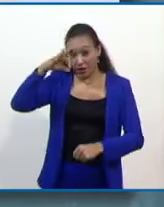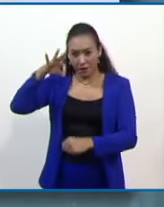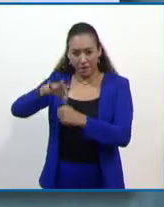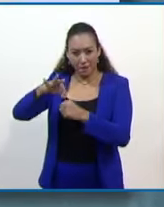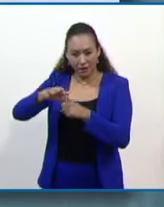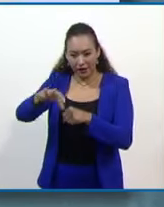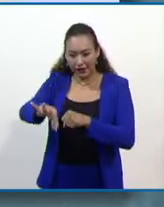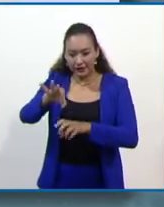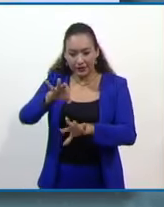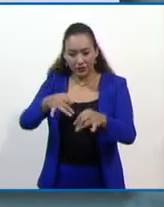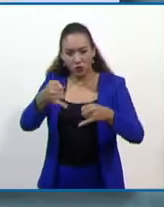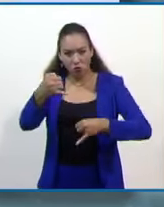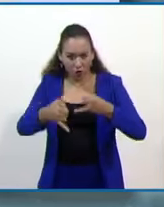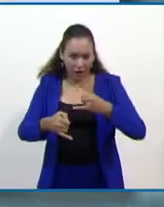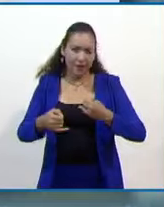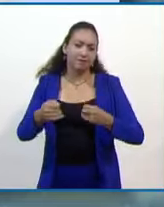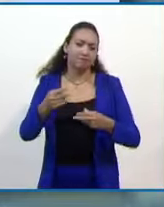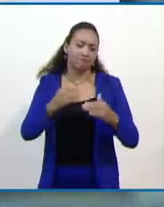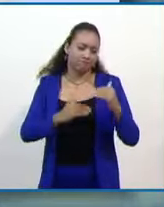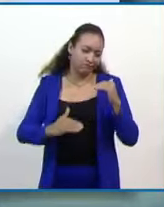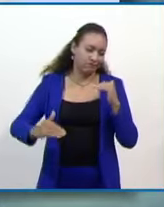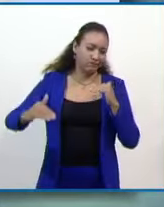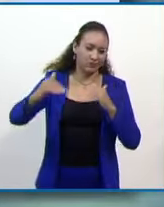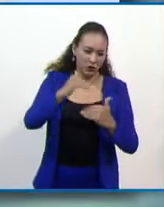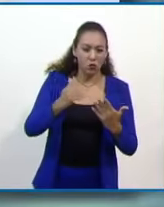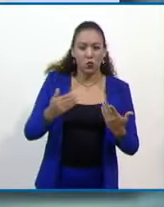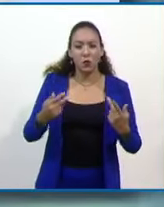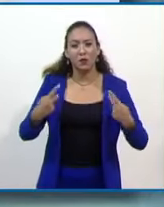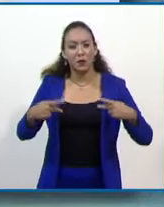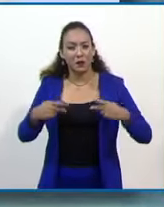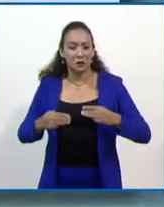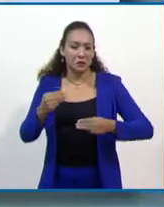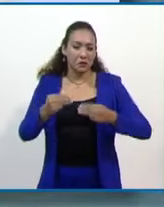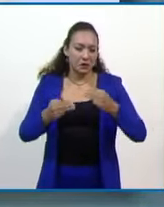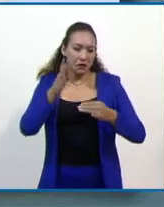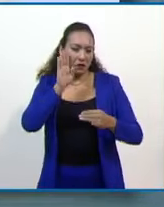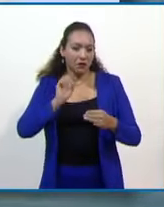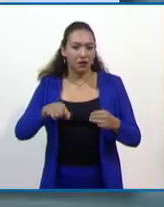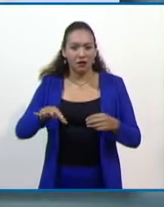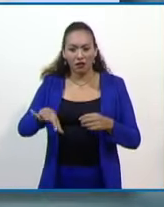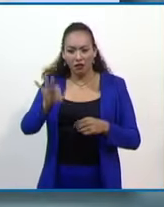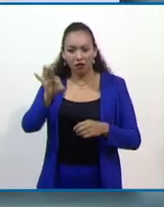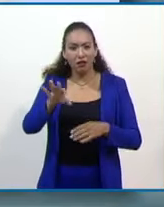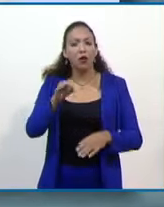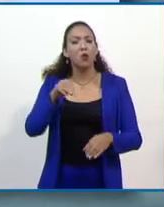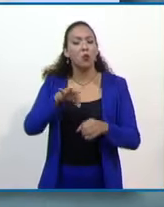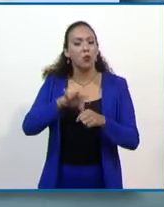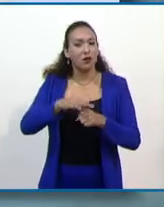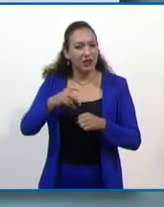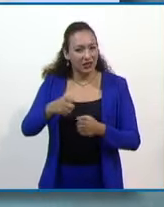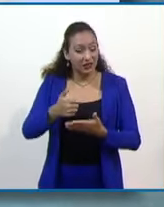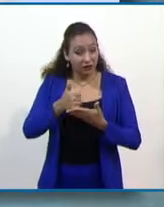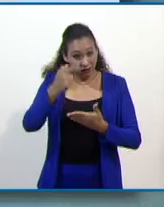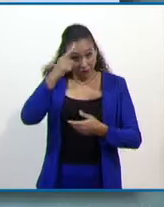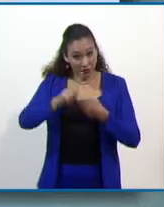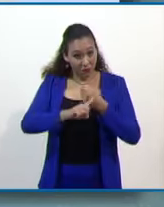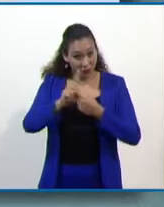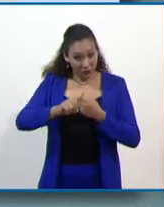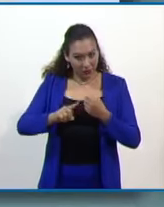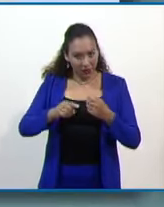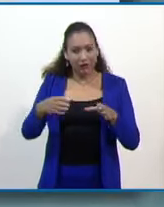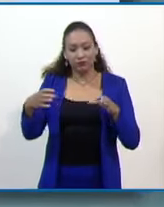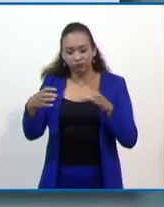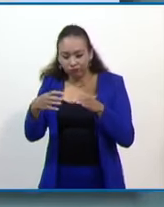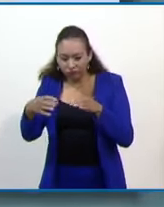no soluciona la problemática existente en ninguno de los niveles, ni federal ni estatal. Por el contrario,